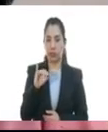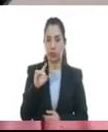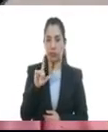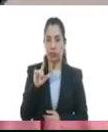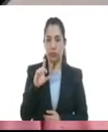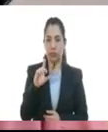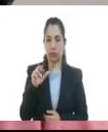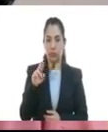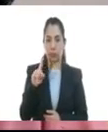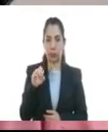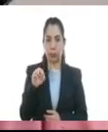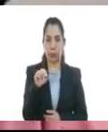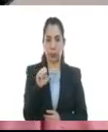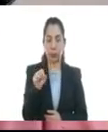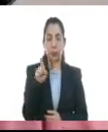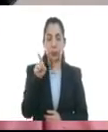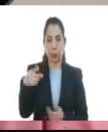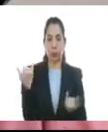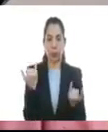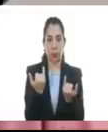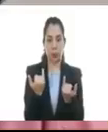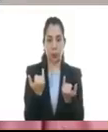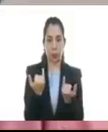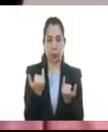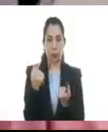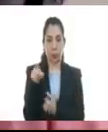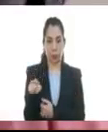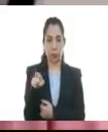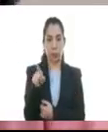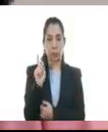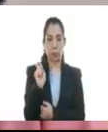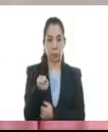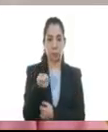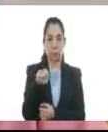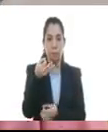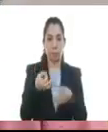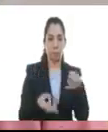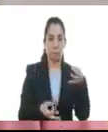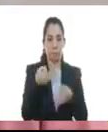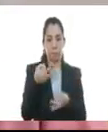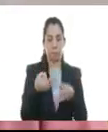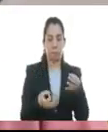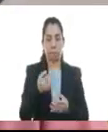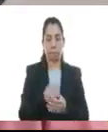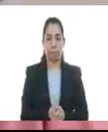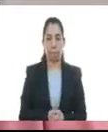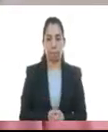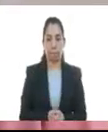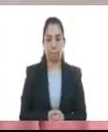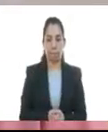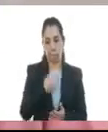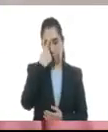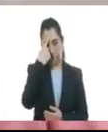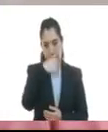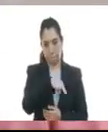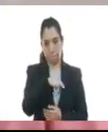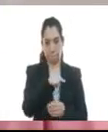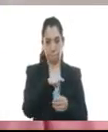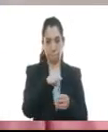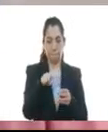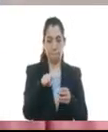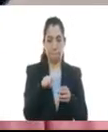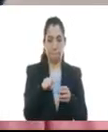el reconocimiento, no, perdón, ella es jurado, fue jurado en la categoría de reportaje